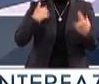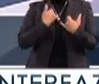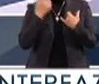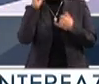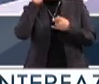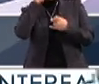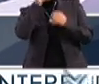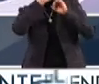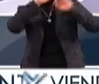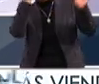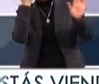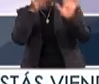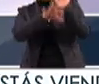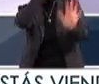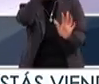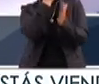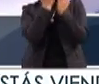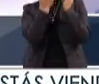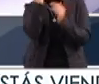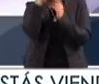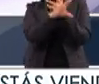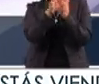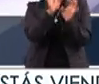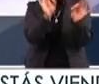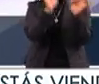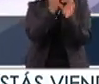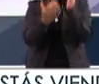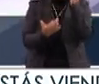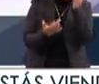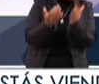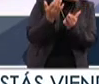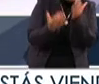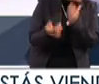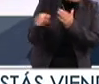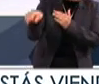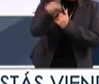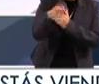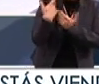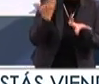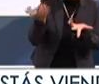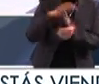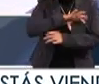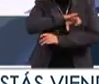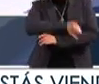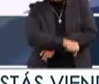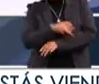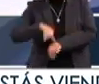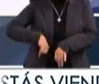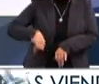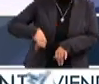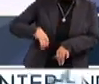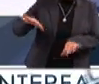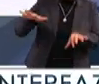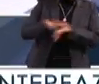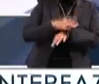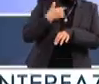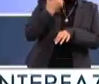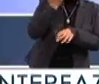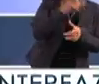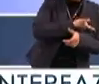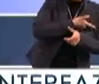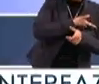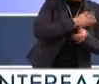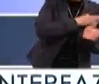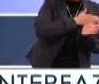qué es lo que quieren estudiar pero algo muy importante es que a veces las preferencias los intereses cambian de